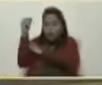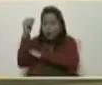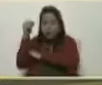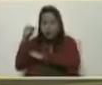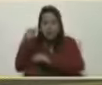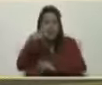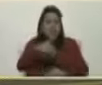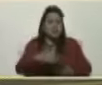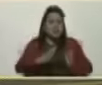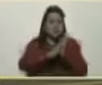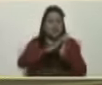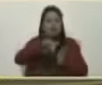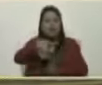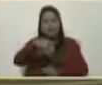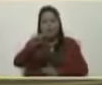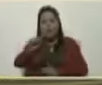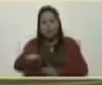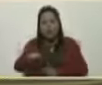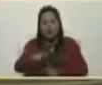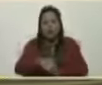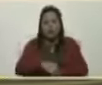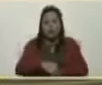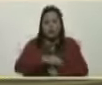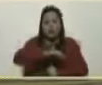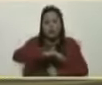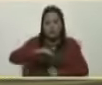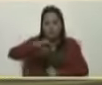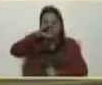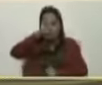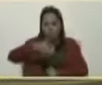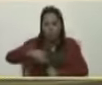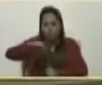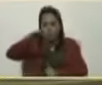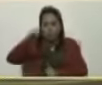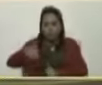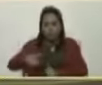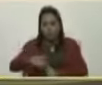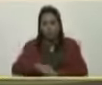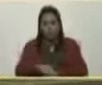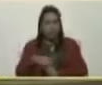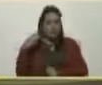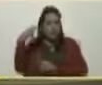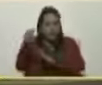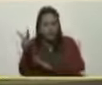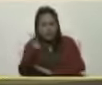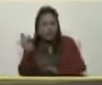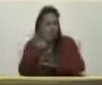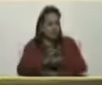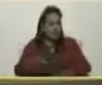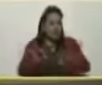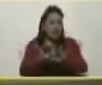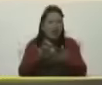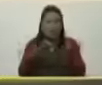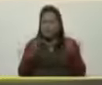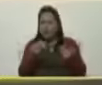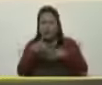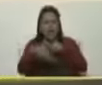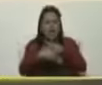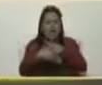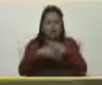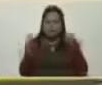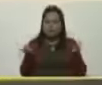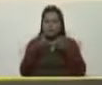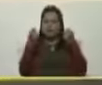de los Morros, irme de Venezuela, irme de nada. Hay una cantidad de odios a través de las redes,